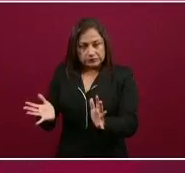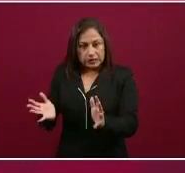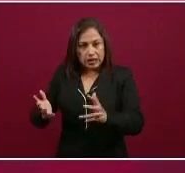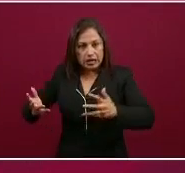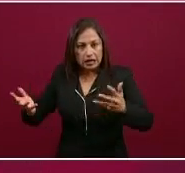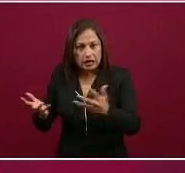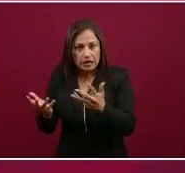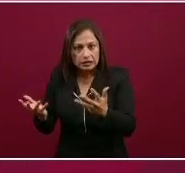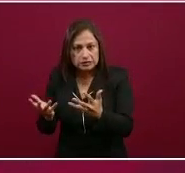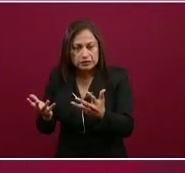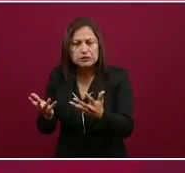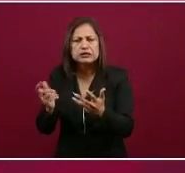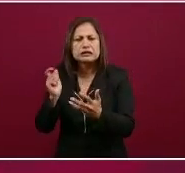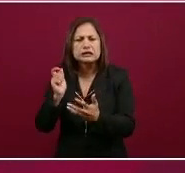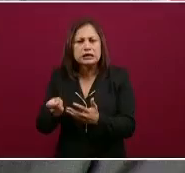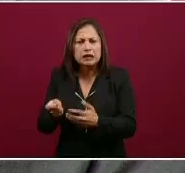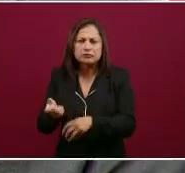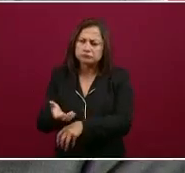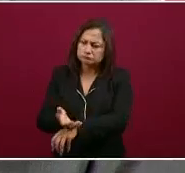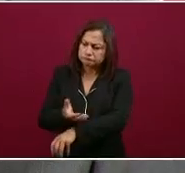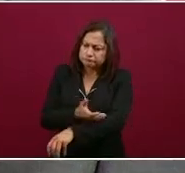se ha acompañado